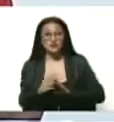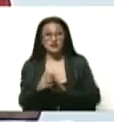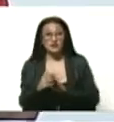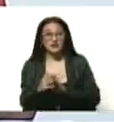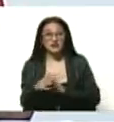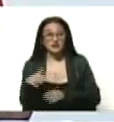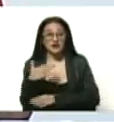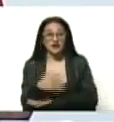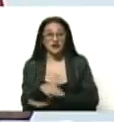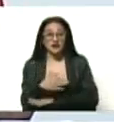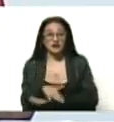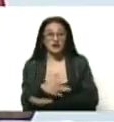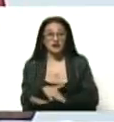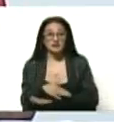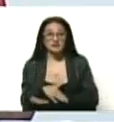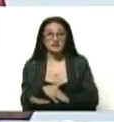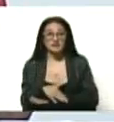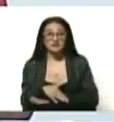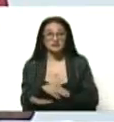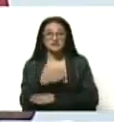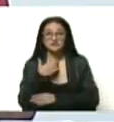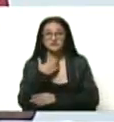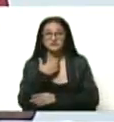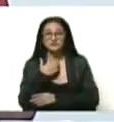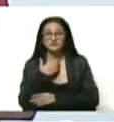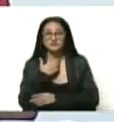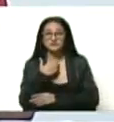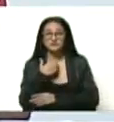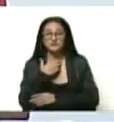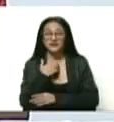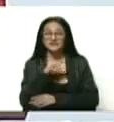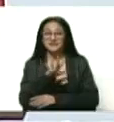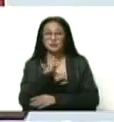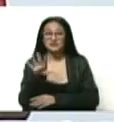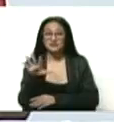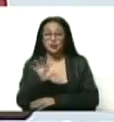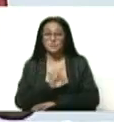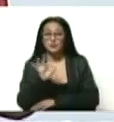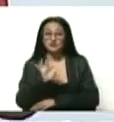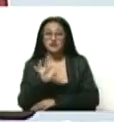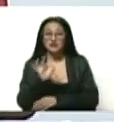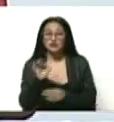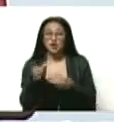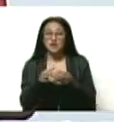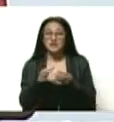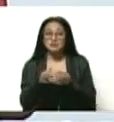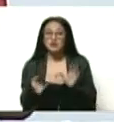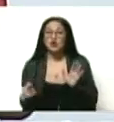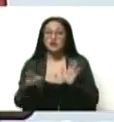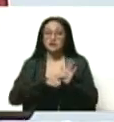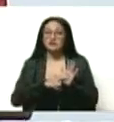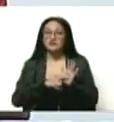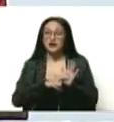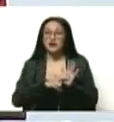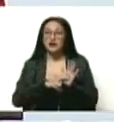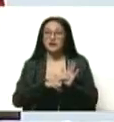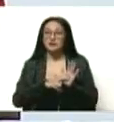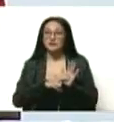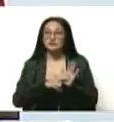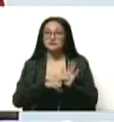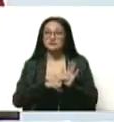las calles, el 55% de los equipos fue ratificado. Bueno,